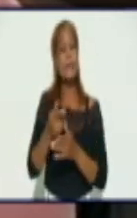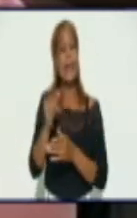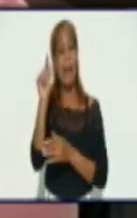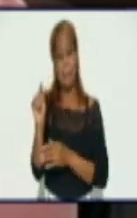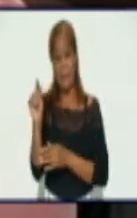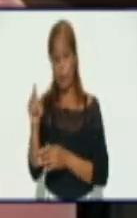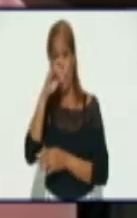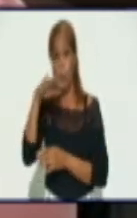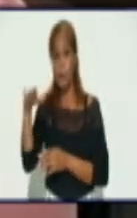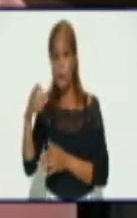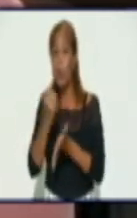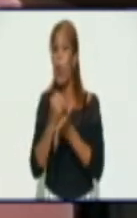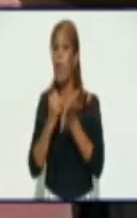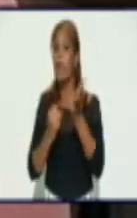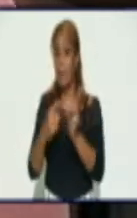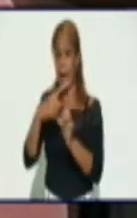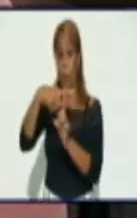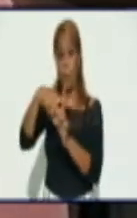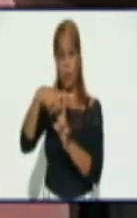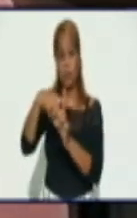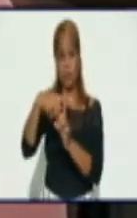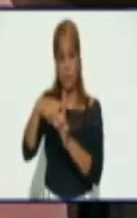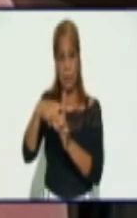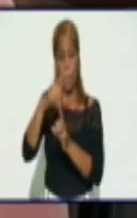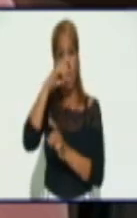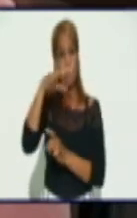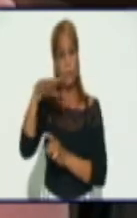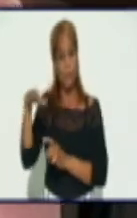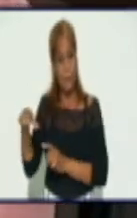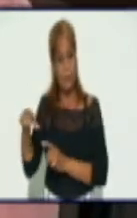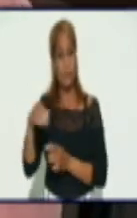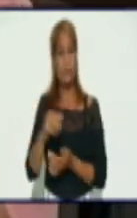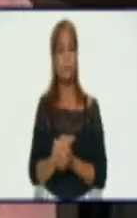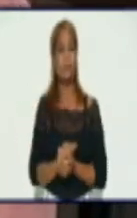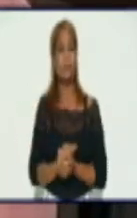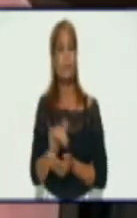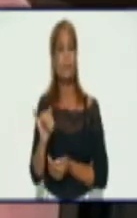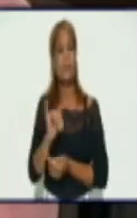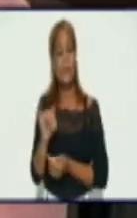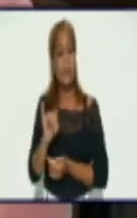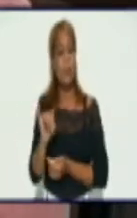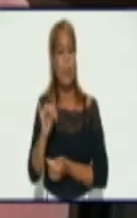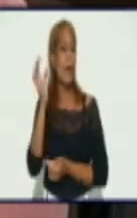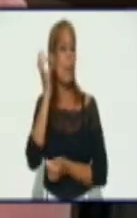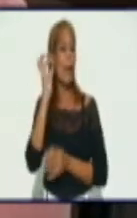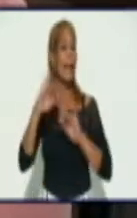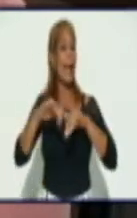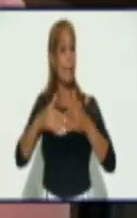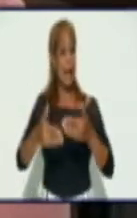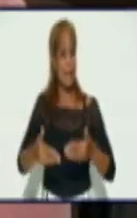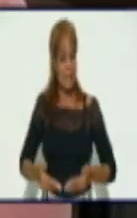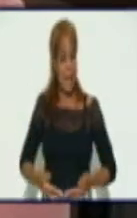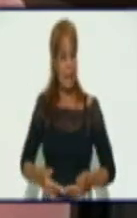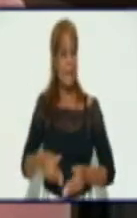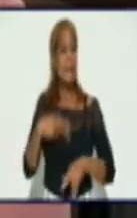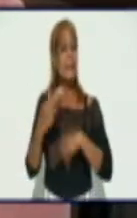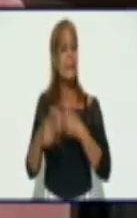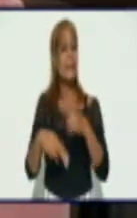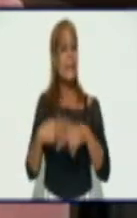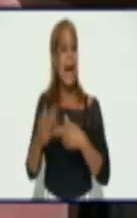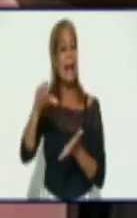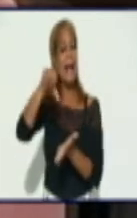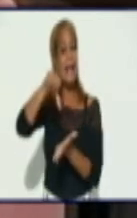enfermedad que lleven, es decir, desde el punto de vista de la atención pediátrica y además de la atención materna, estén en los centros que tienen que ver